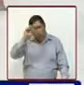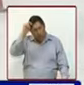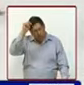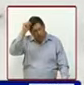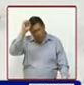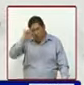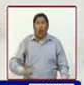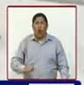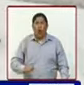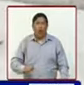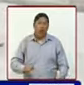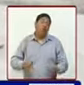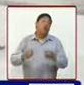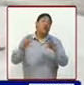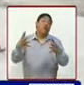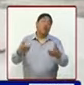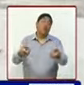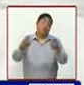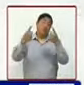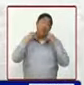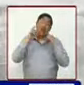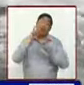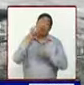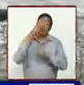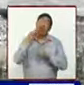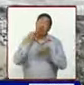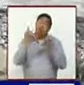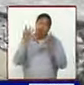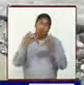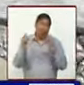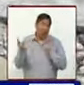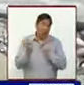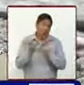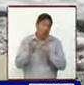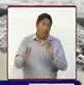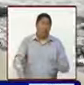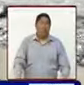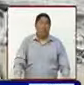alimentos vegetales que se traen hacia las ciudades de La Paz y El Alto.